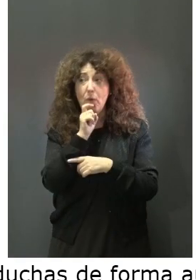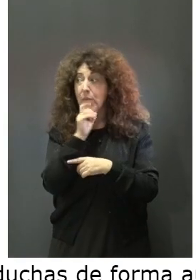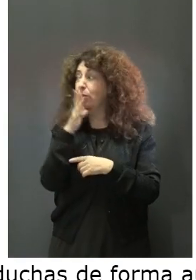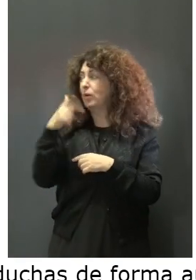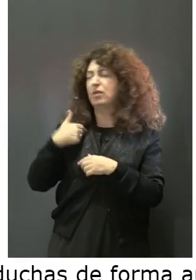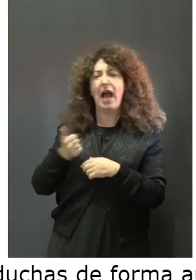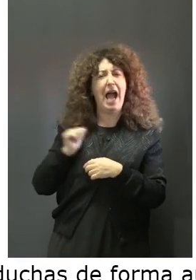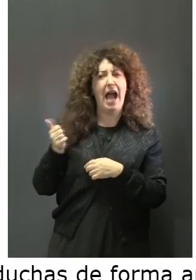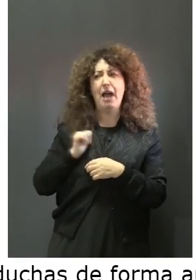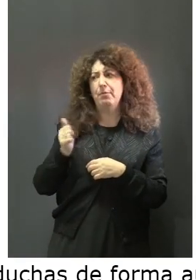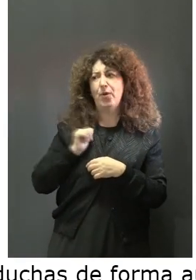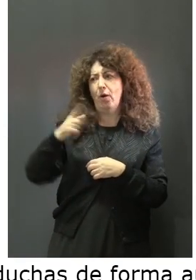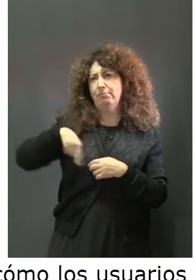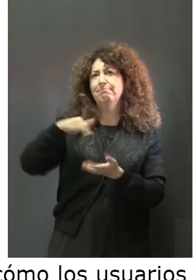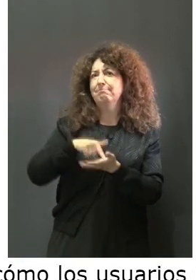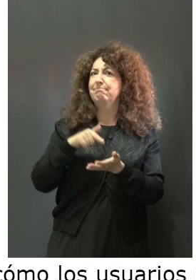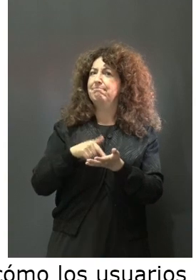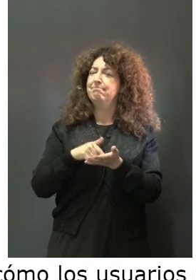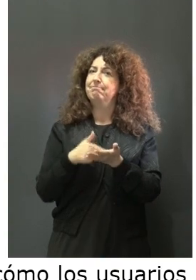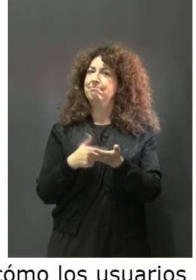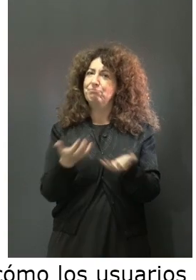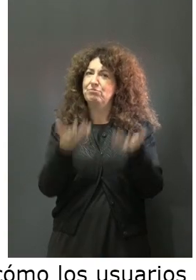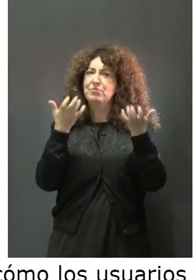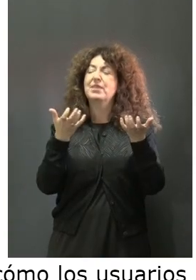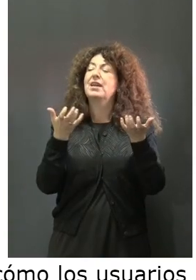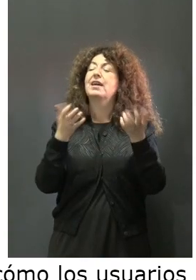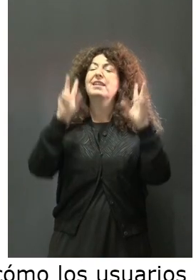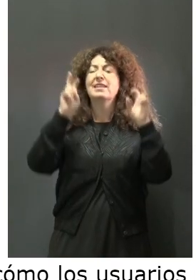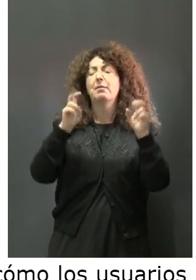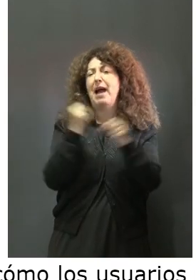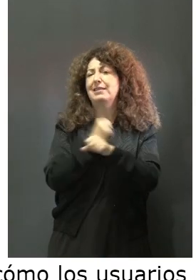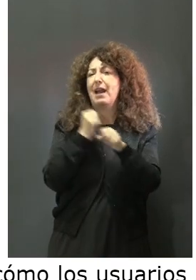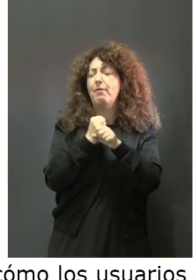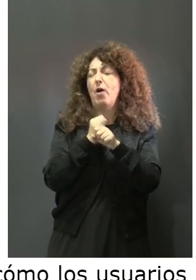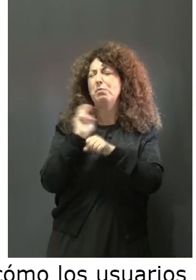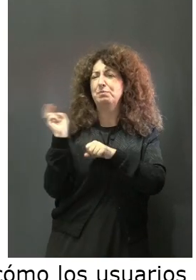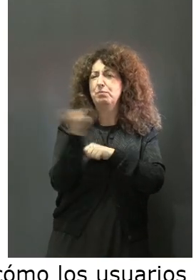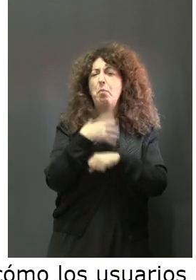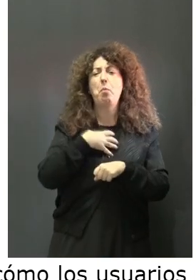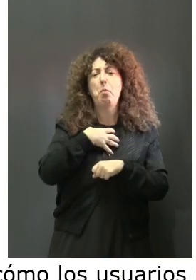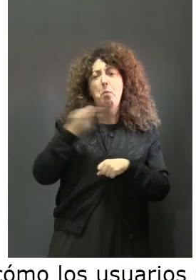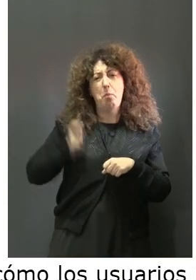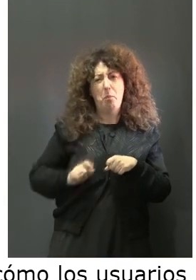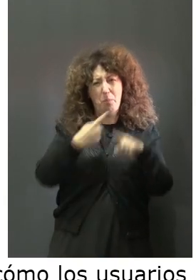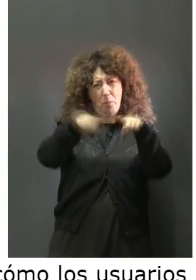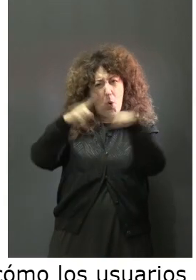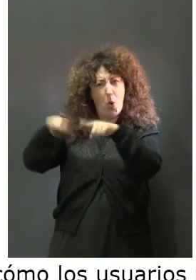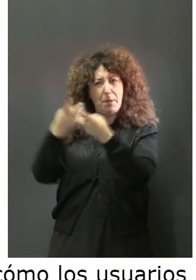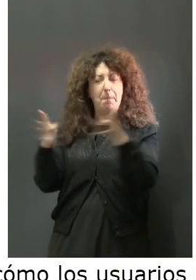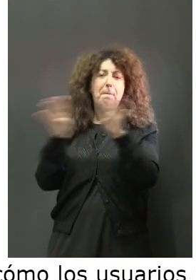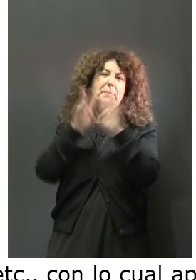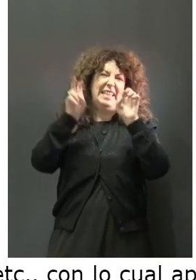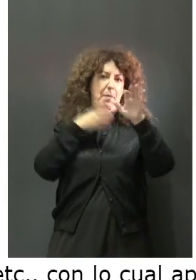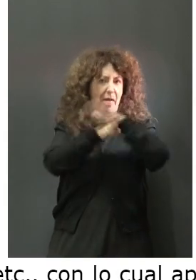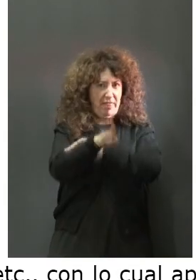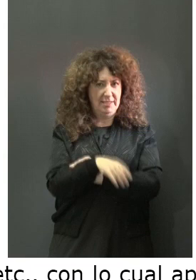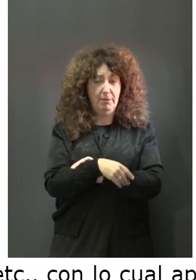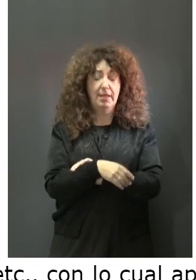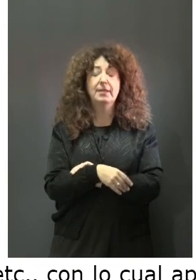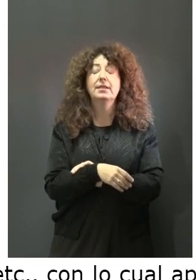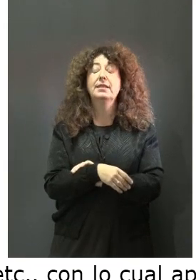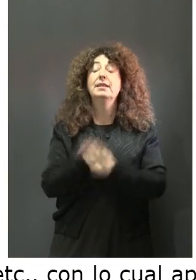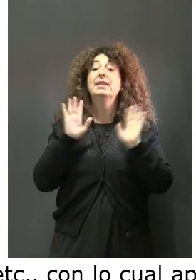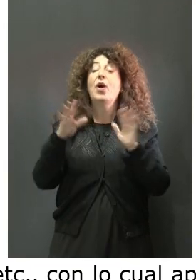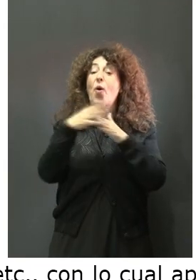trabajo multidisciplinar que tiene la accesibilidad en todas sus acepciones, ¿no? Pero bueno, por no enrollarme mucho. Tenemos la suerte de que los usuarios nos